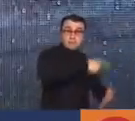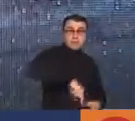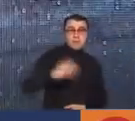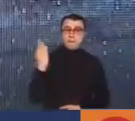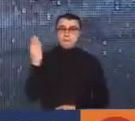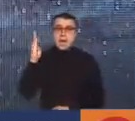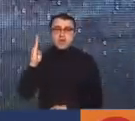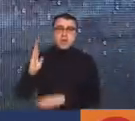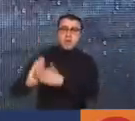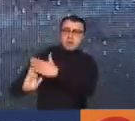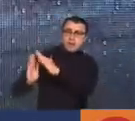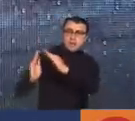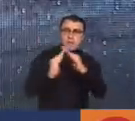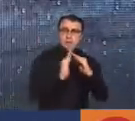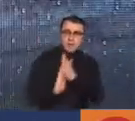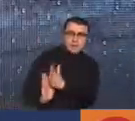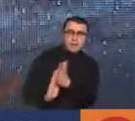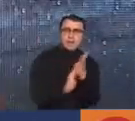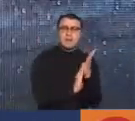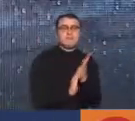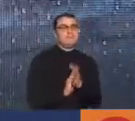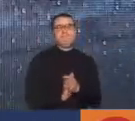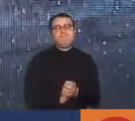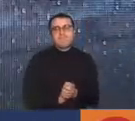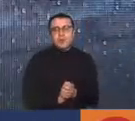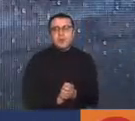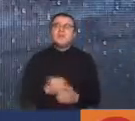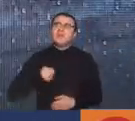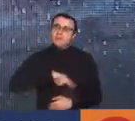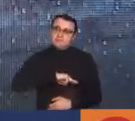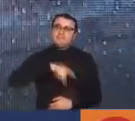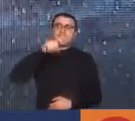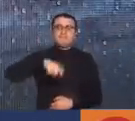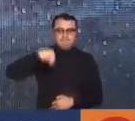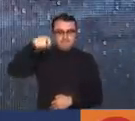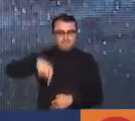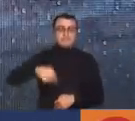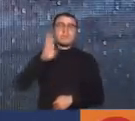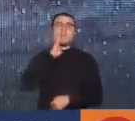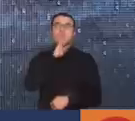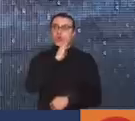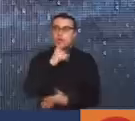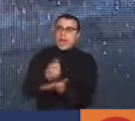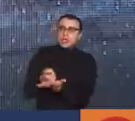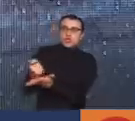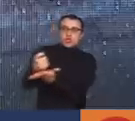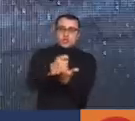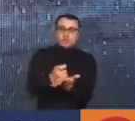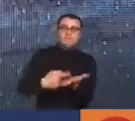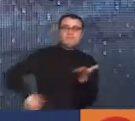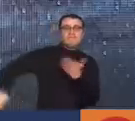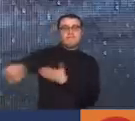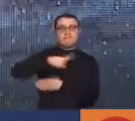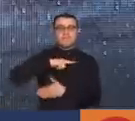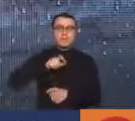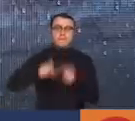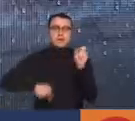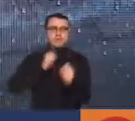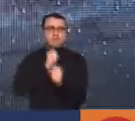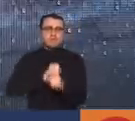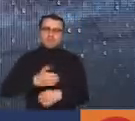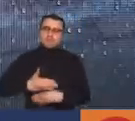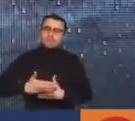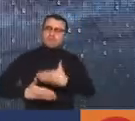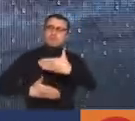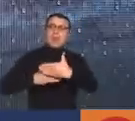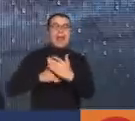en cada casa. Entonces necesitamos la asociación de albañiles de Bosa para contratar con ellos directamente el